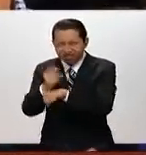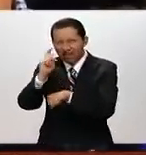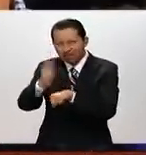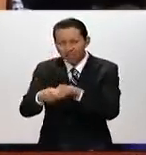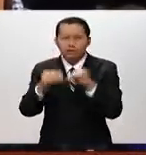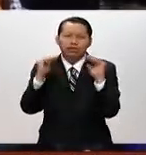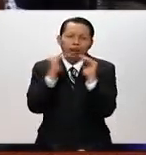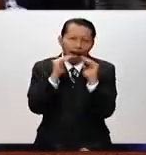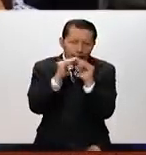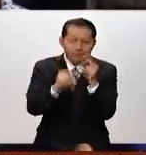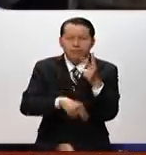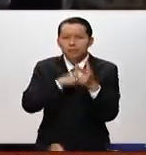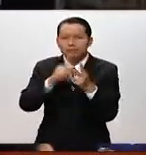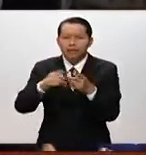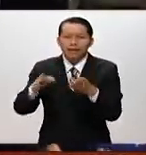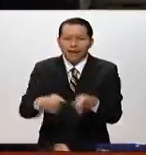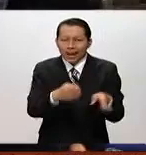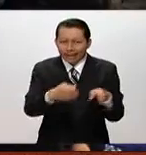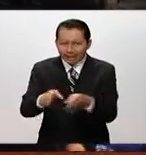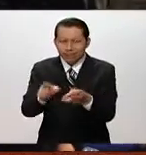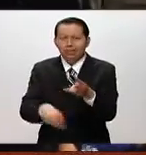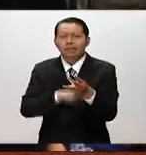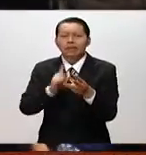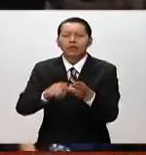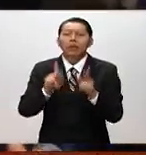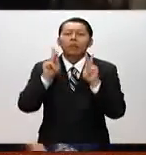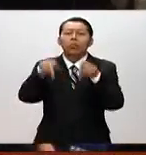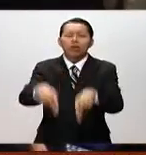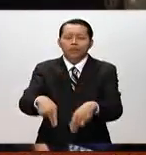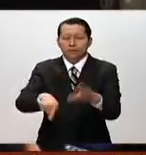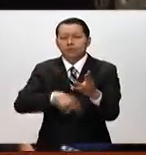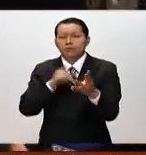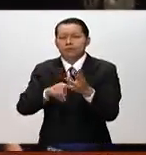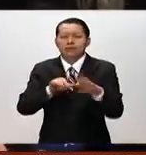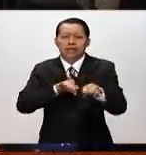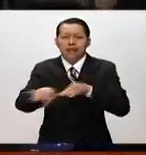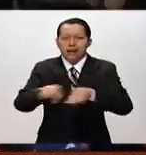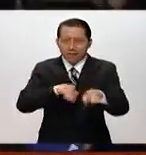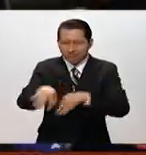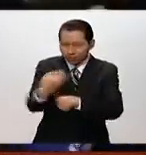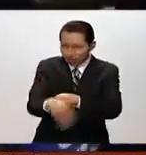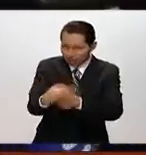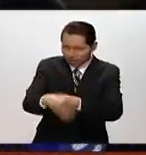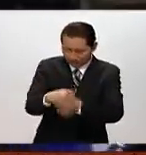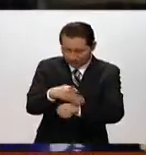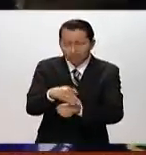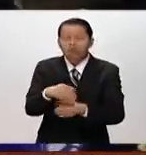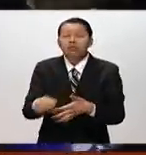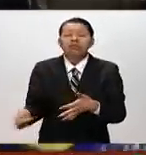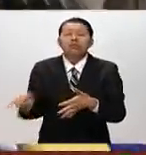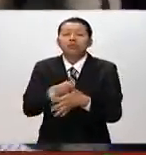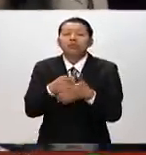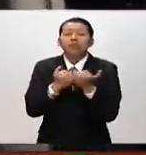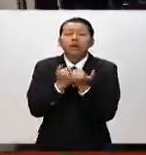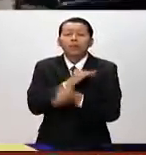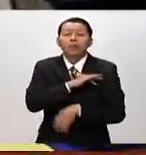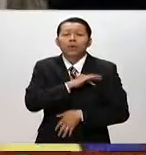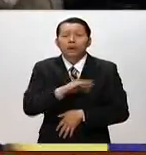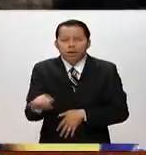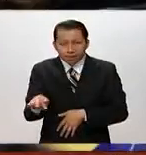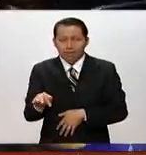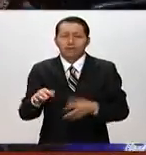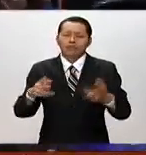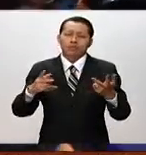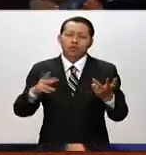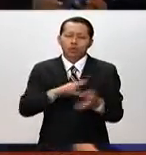de infraestructura carretera, de puentes, acciones de empleo temporal, acciones también que permitan apoyar la recuperación del